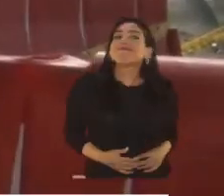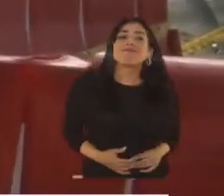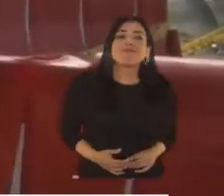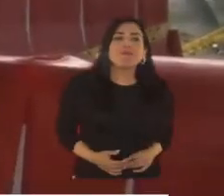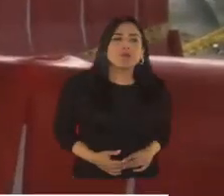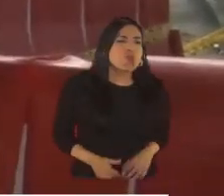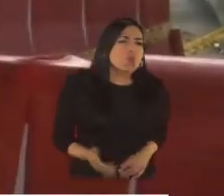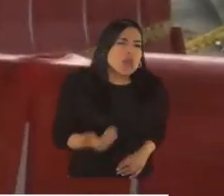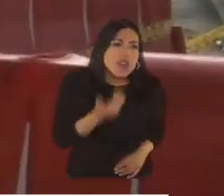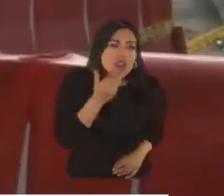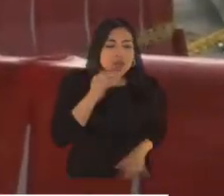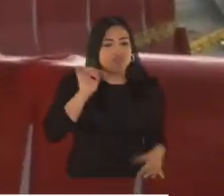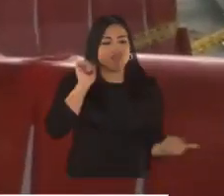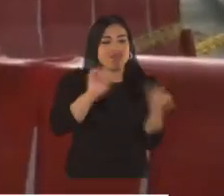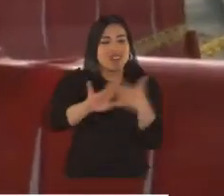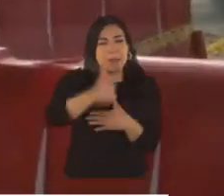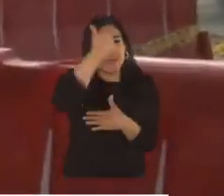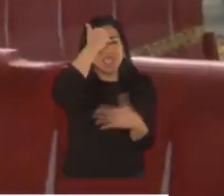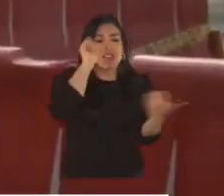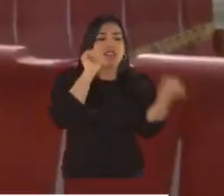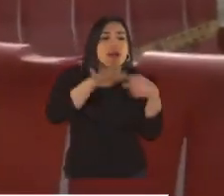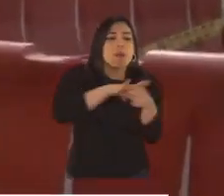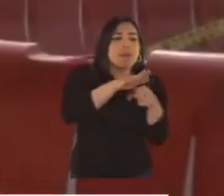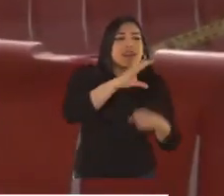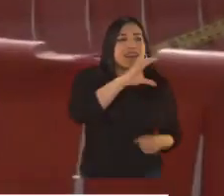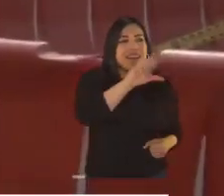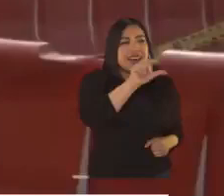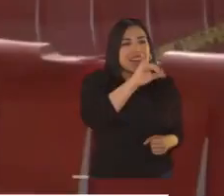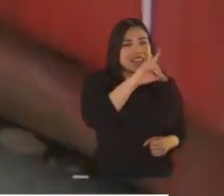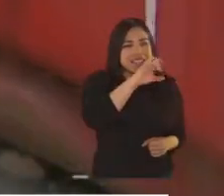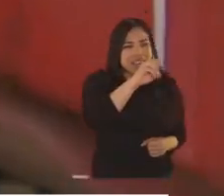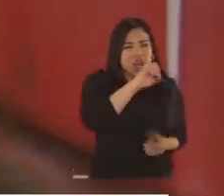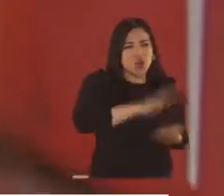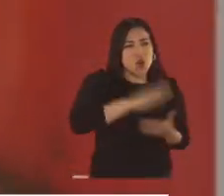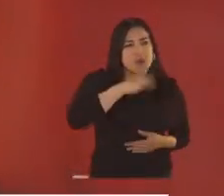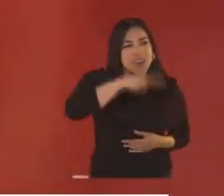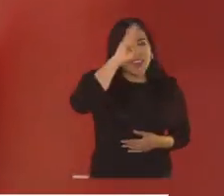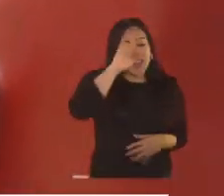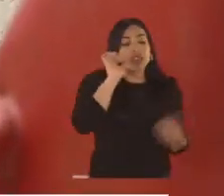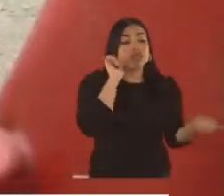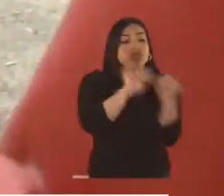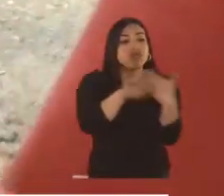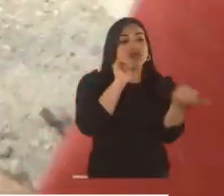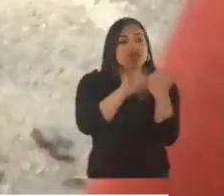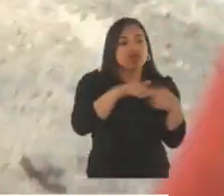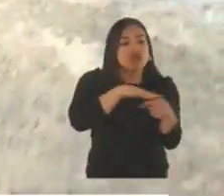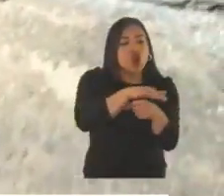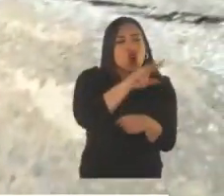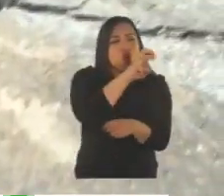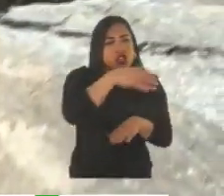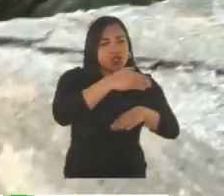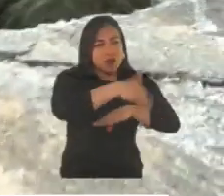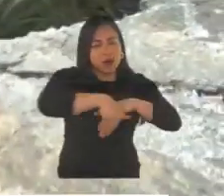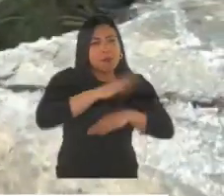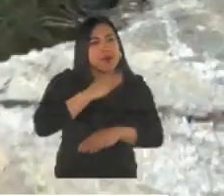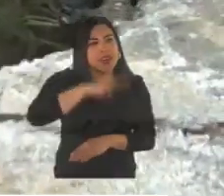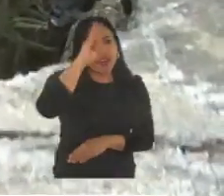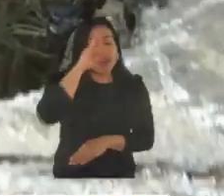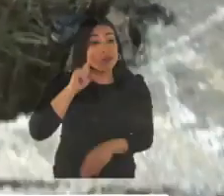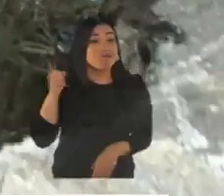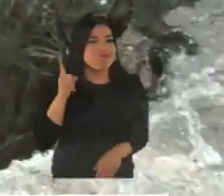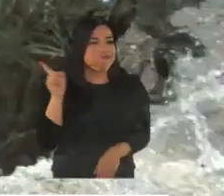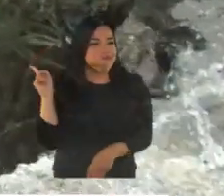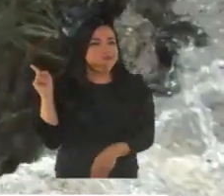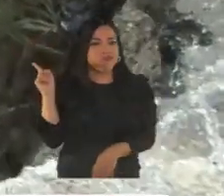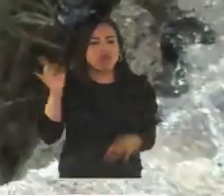Cuando usted transita por la vía principal del barrio Caicedo en dirección hacia Villatina, en la comuna 8 de Medellín, se encuentra con